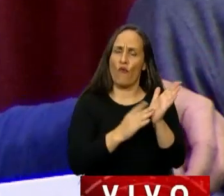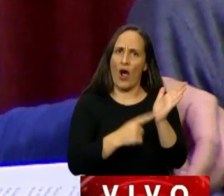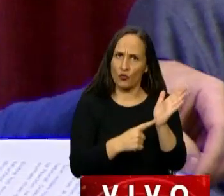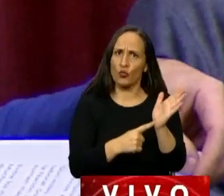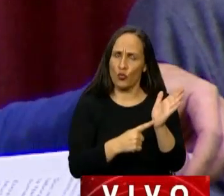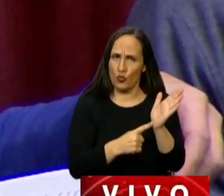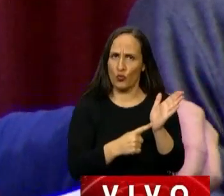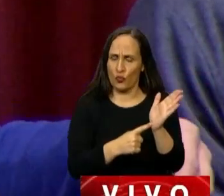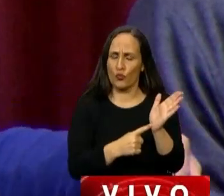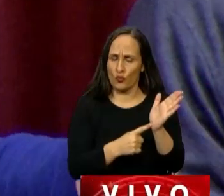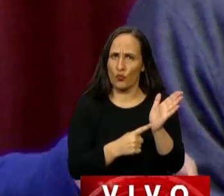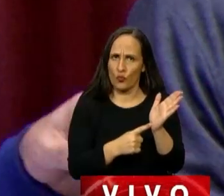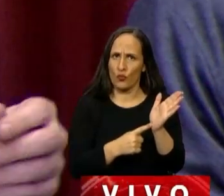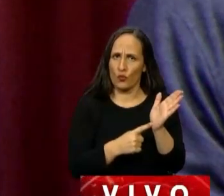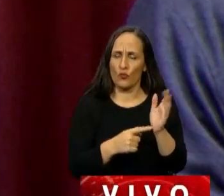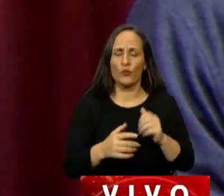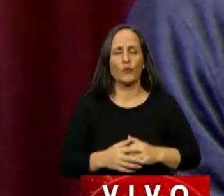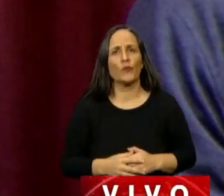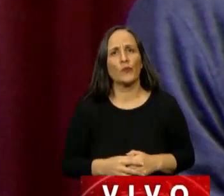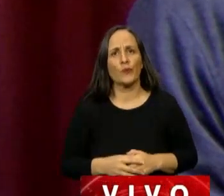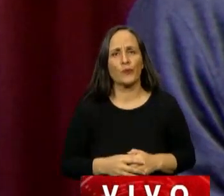bajo la modalidad del monotributo. También